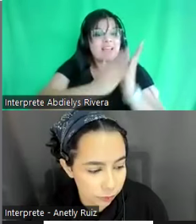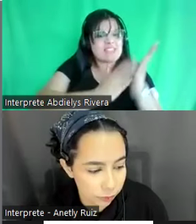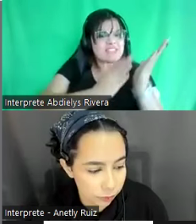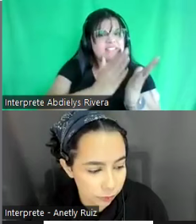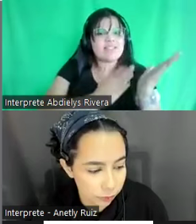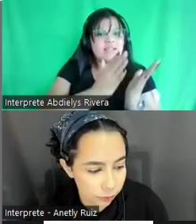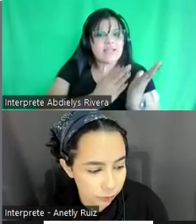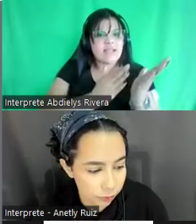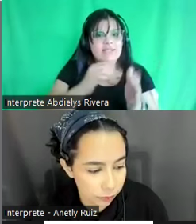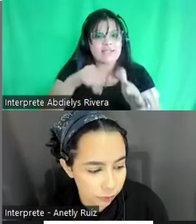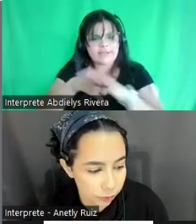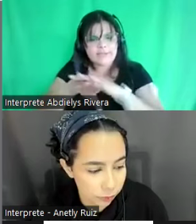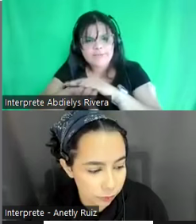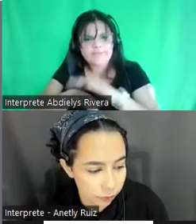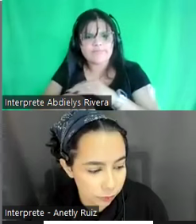estaba Juan?